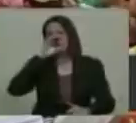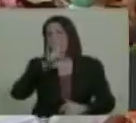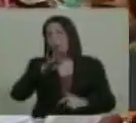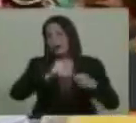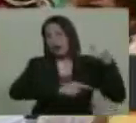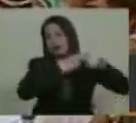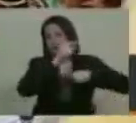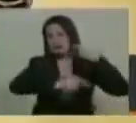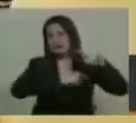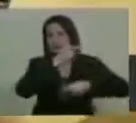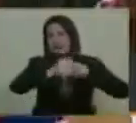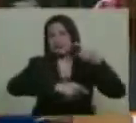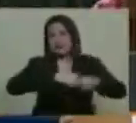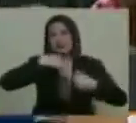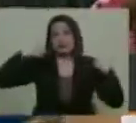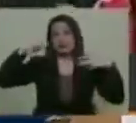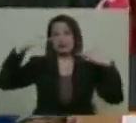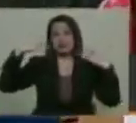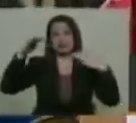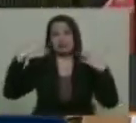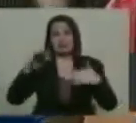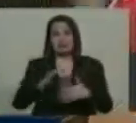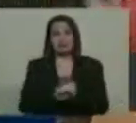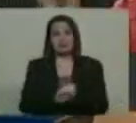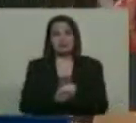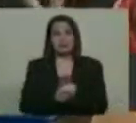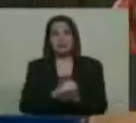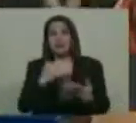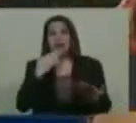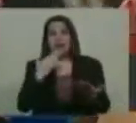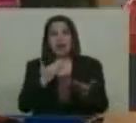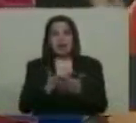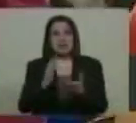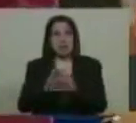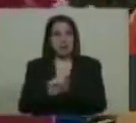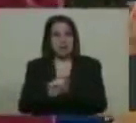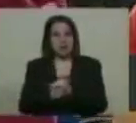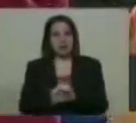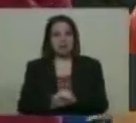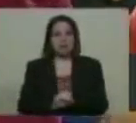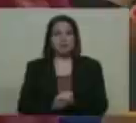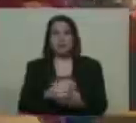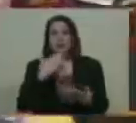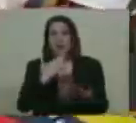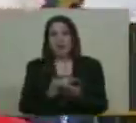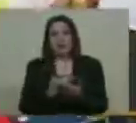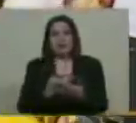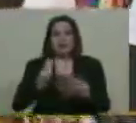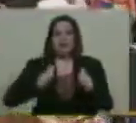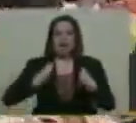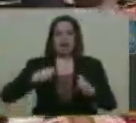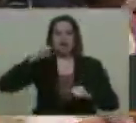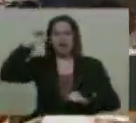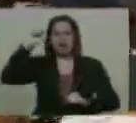rato. Así es. Gracias, camarada María. Gracias. León. Gracias. ¡Que viva María León!